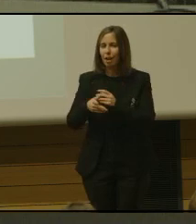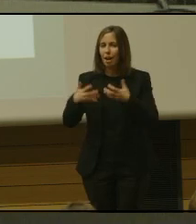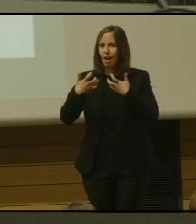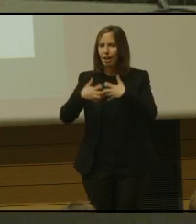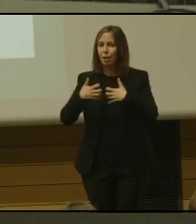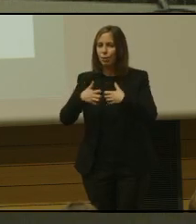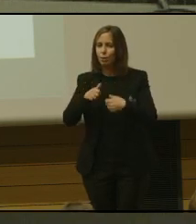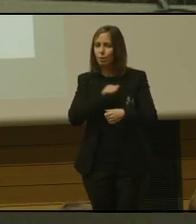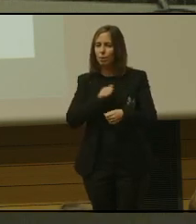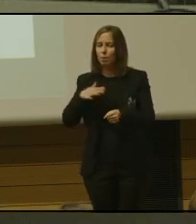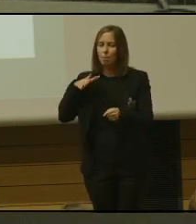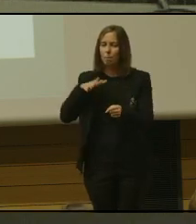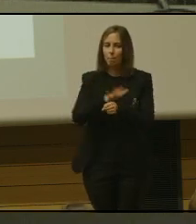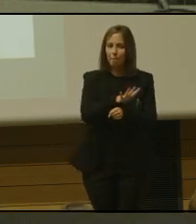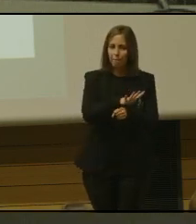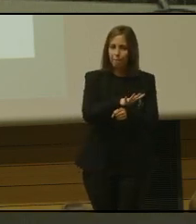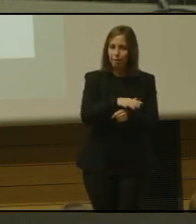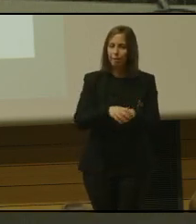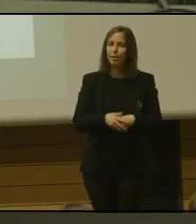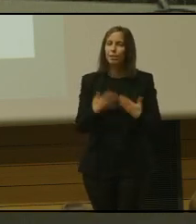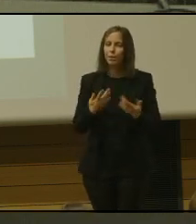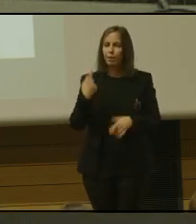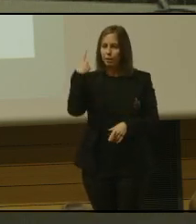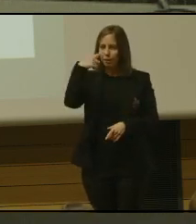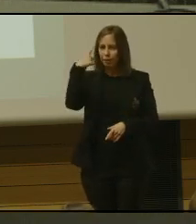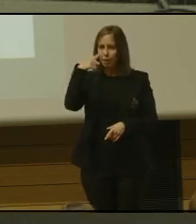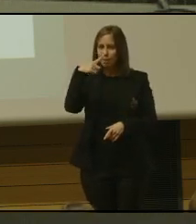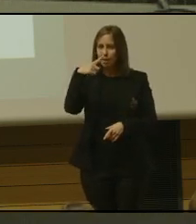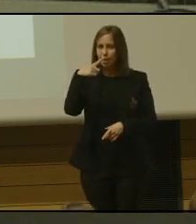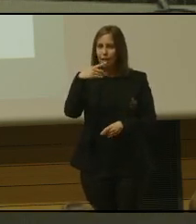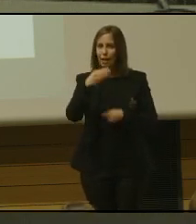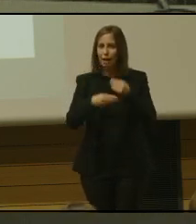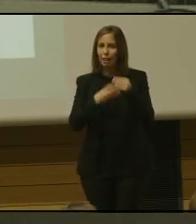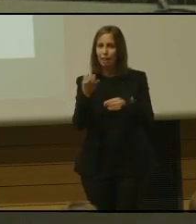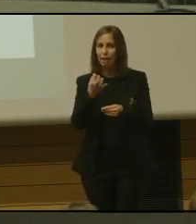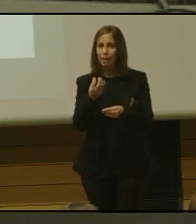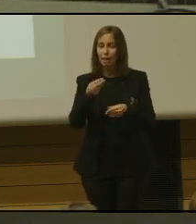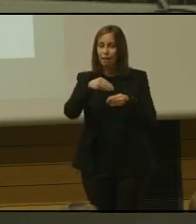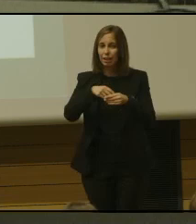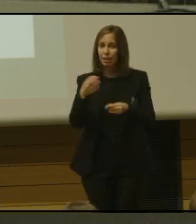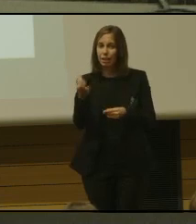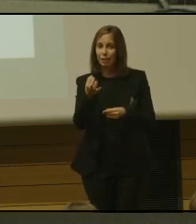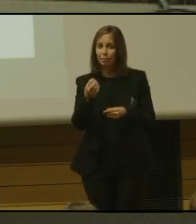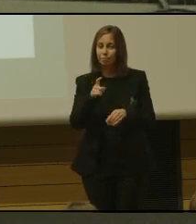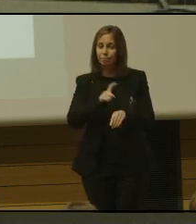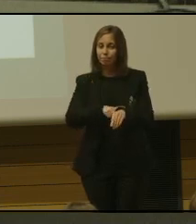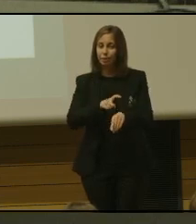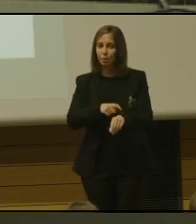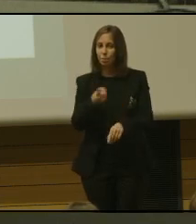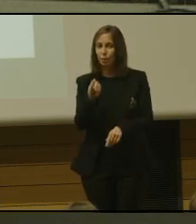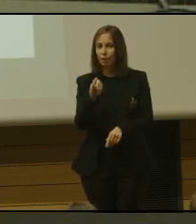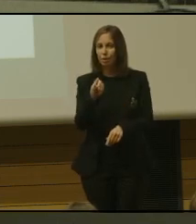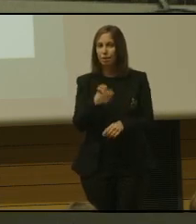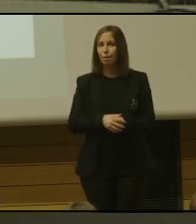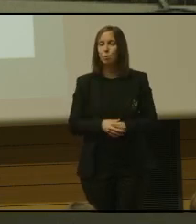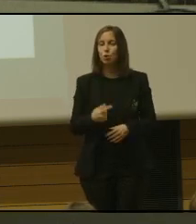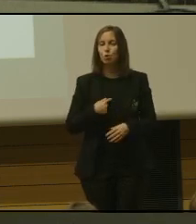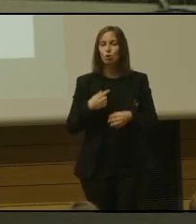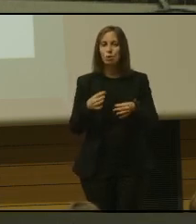bueno, pues saber qué es lo que hacen o qué es lo que tienen, bueno, pues será cuestión de tiempo. Yo